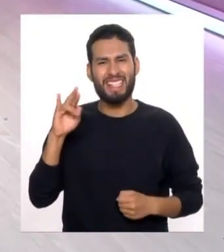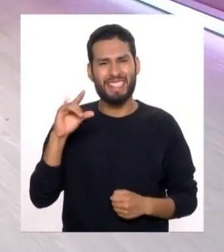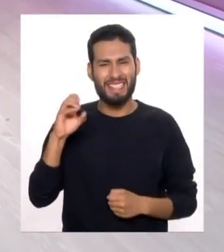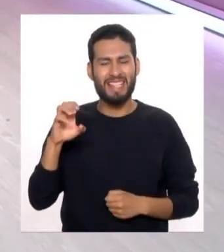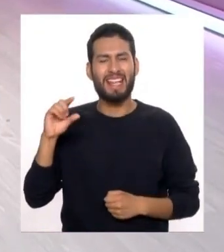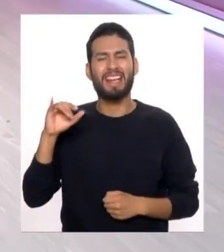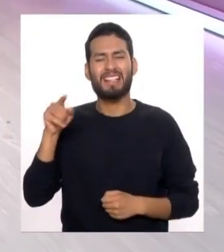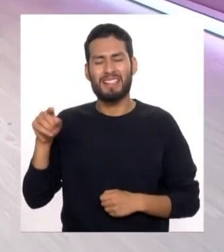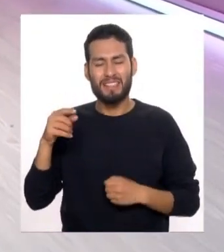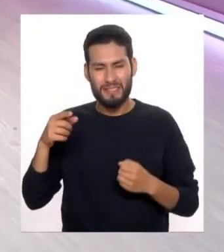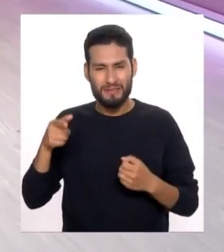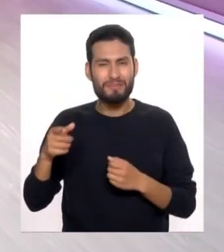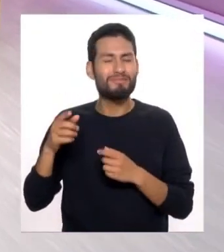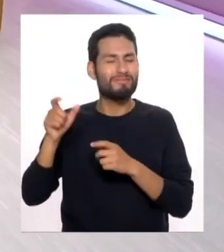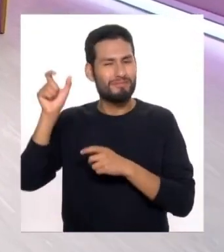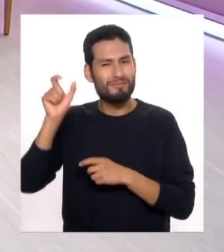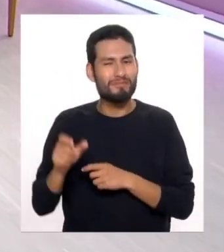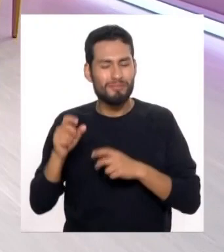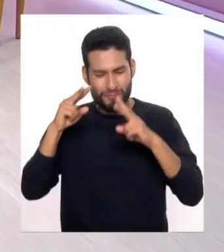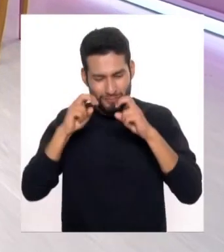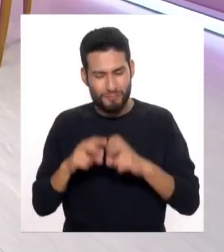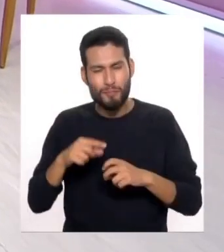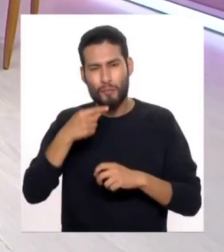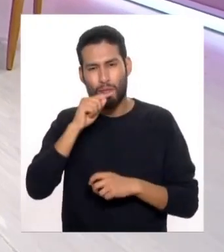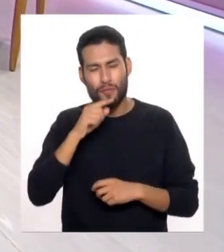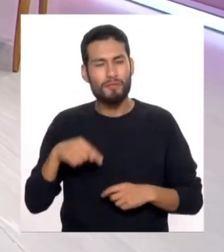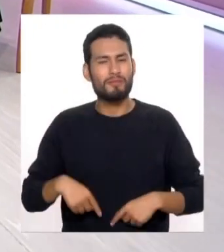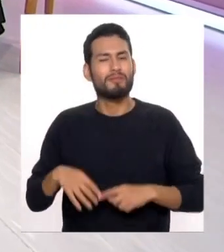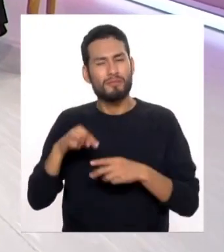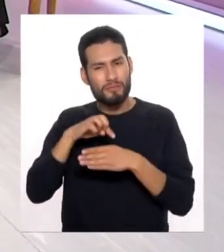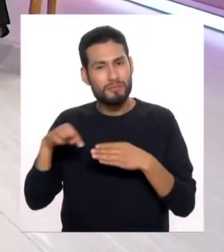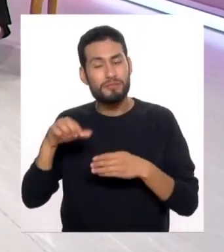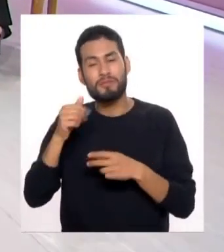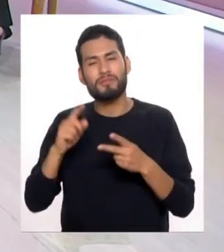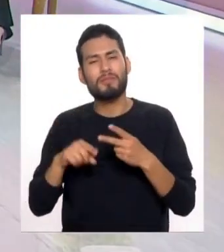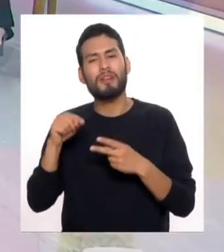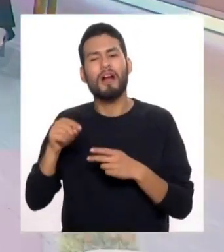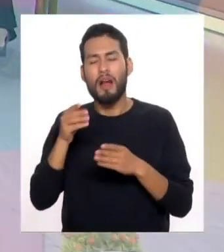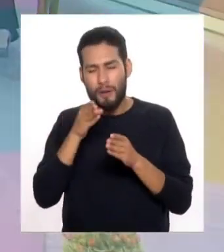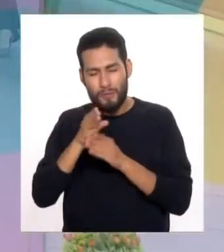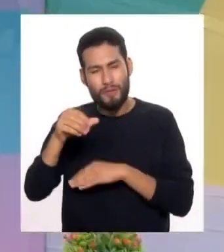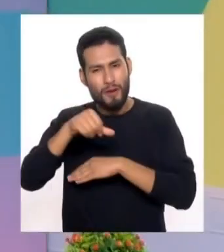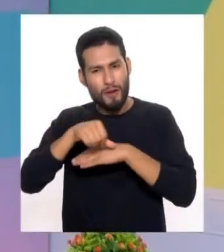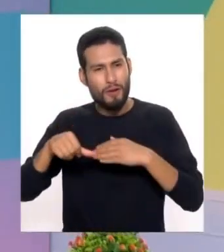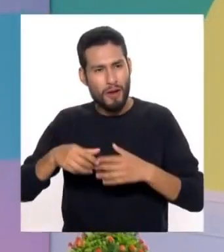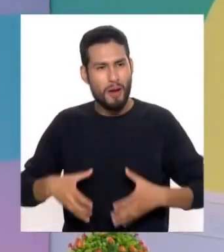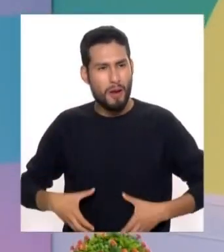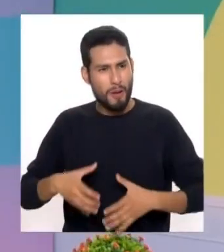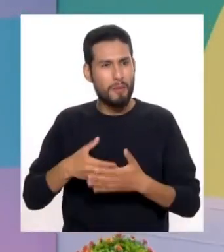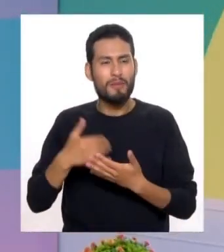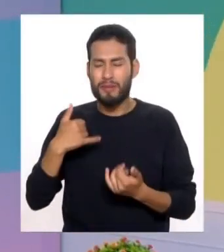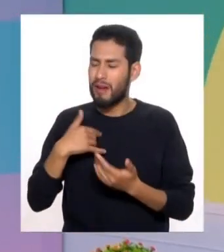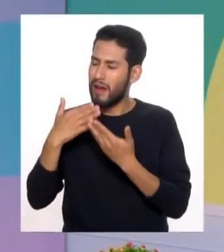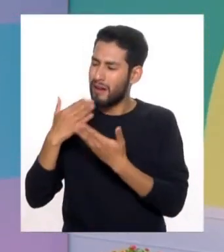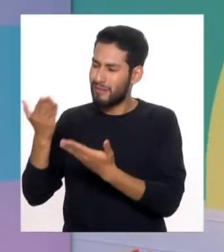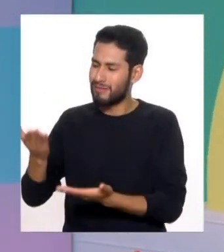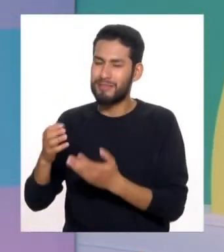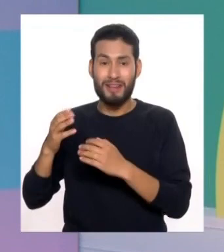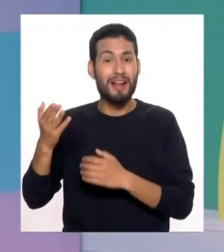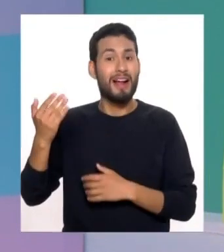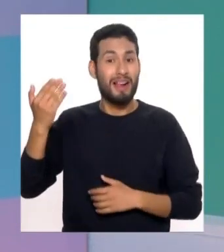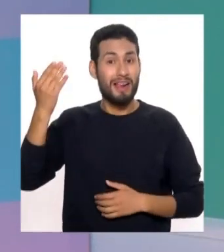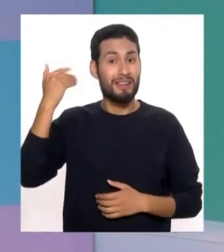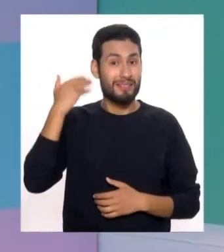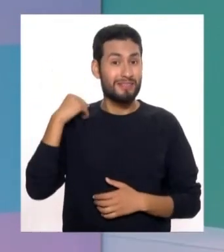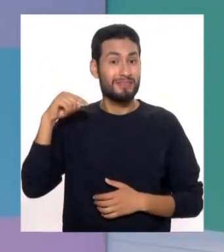es ginecólogo de formación, pero de segunda especialidad en cirugía fetal, a quien le agradecemos la gentileza de estar en Cuerpo Médico. Estuvimos ya